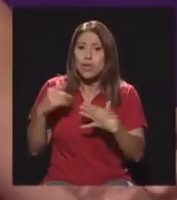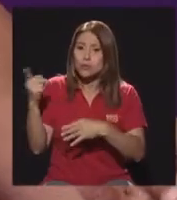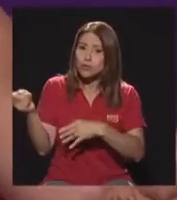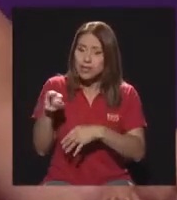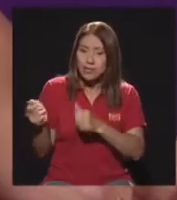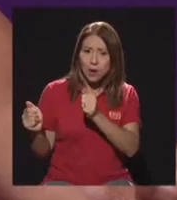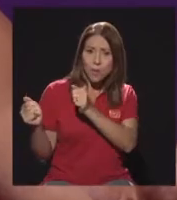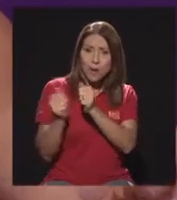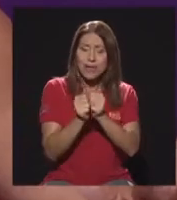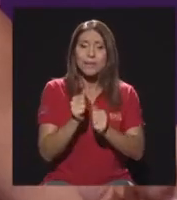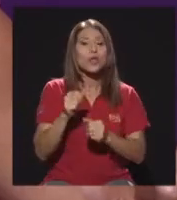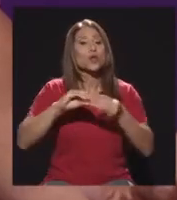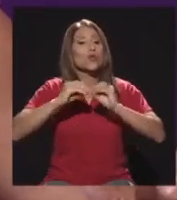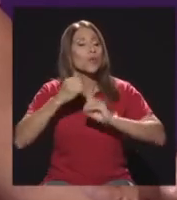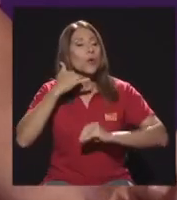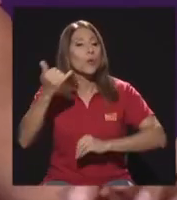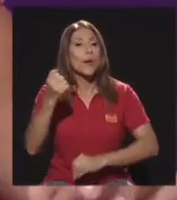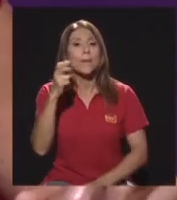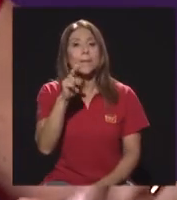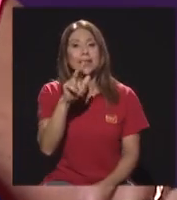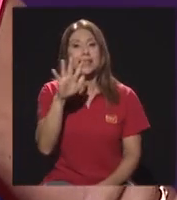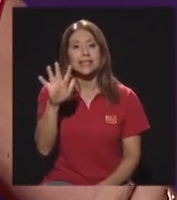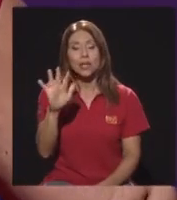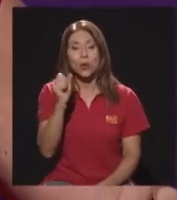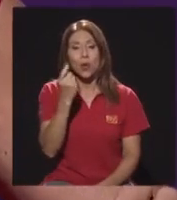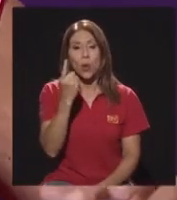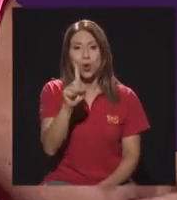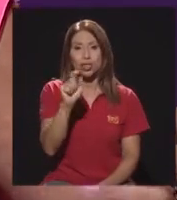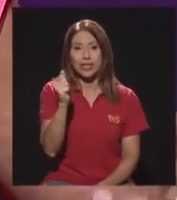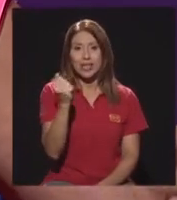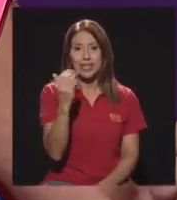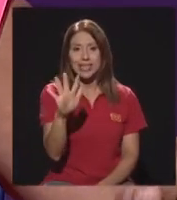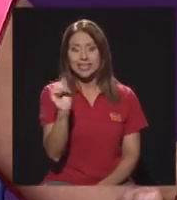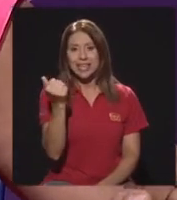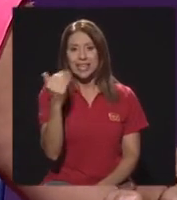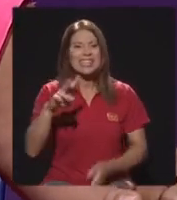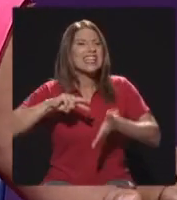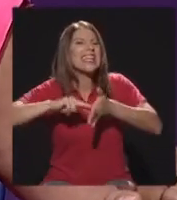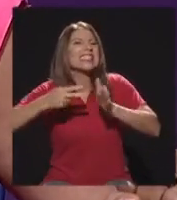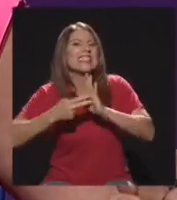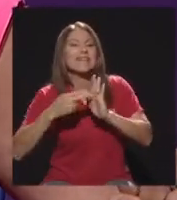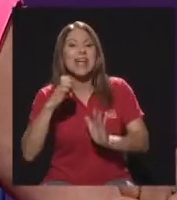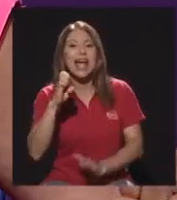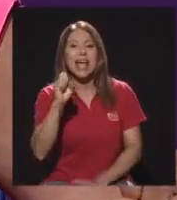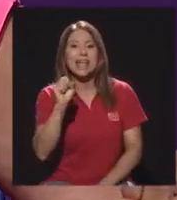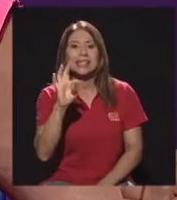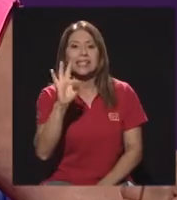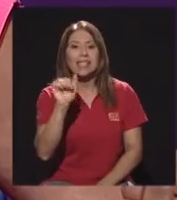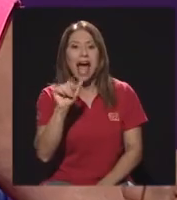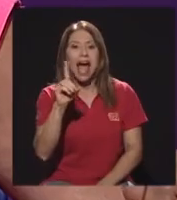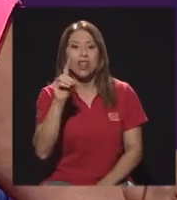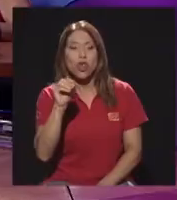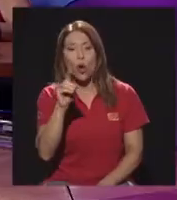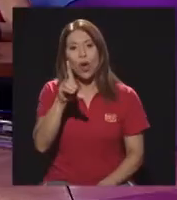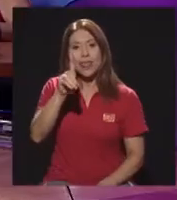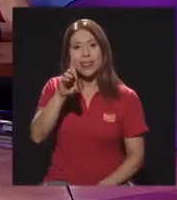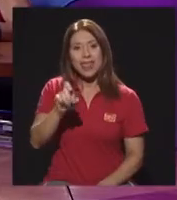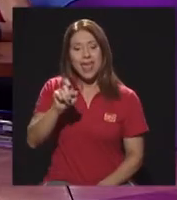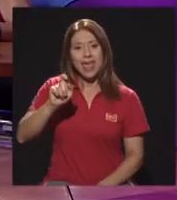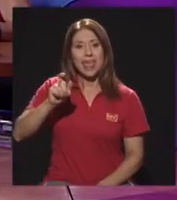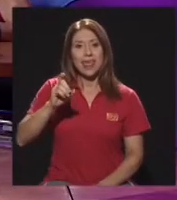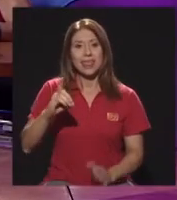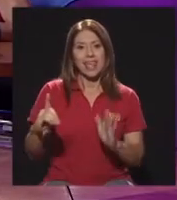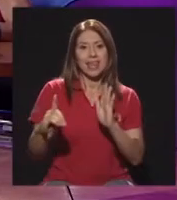acompañen 25 11 15 15 que es el estado de derecho bueno el estado de derecho para